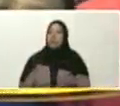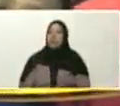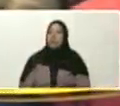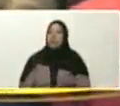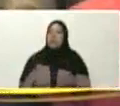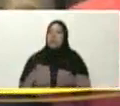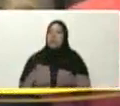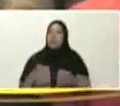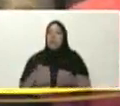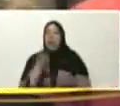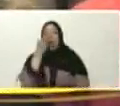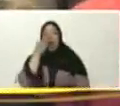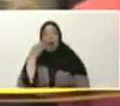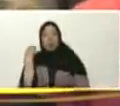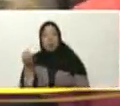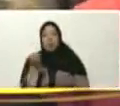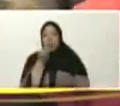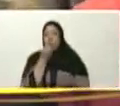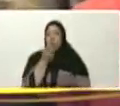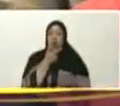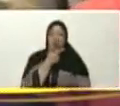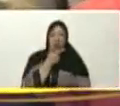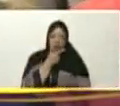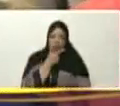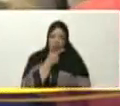Bueno, la experiencia ha sido muy bonita.